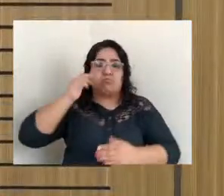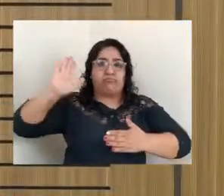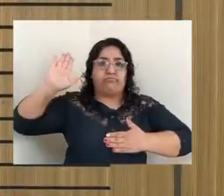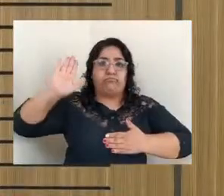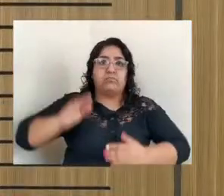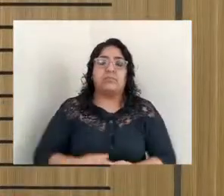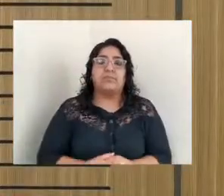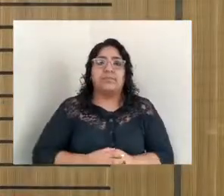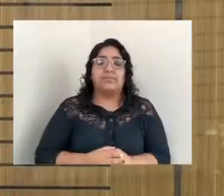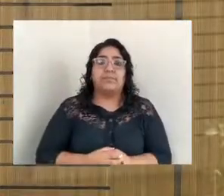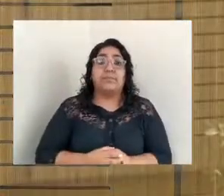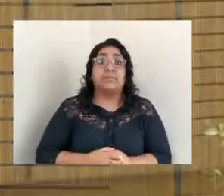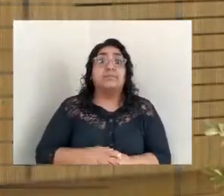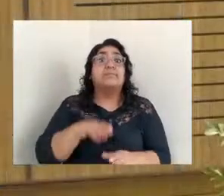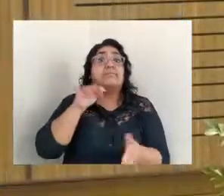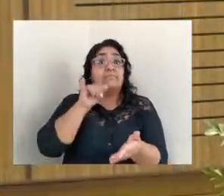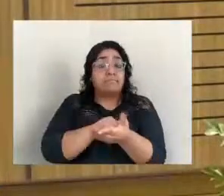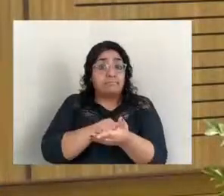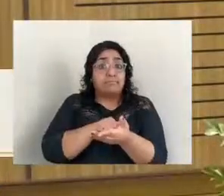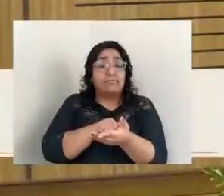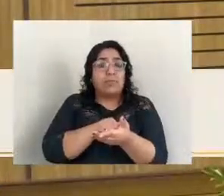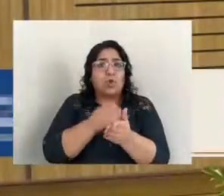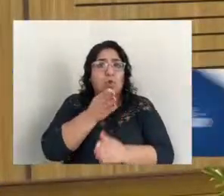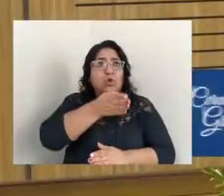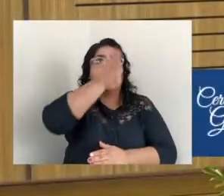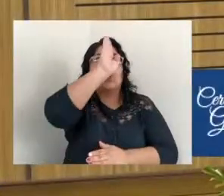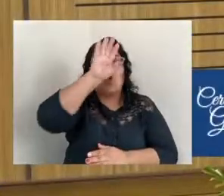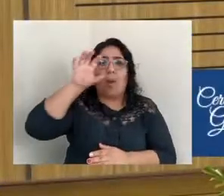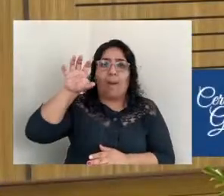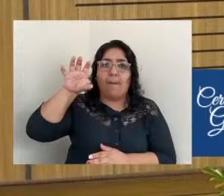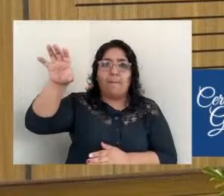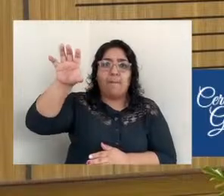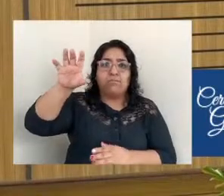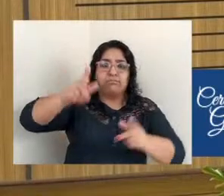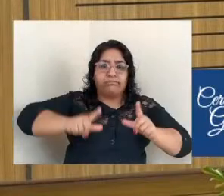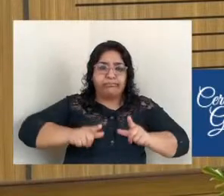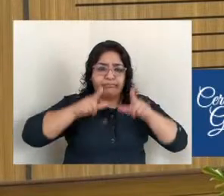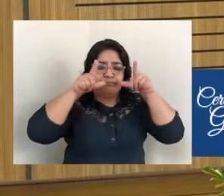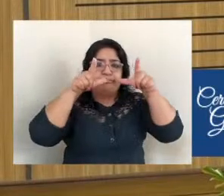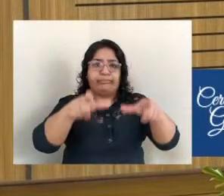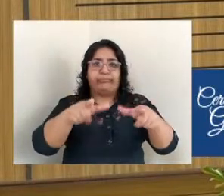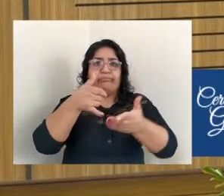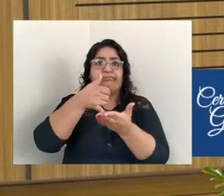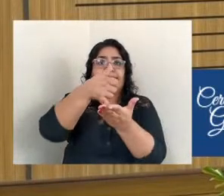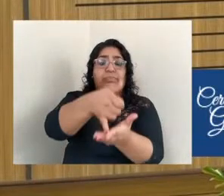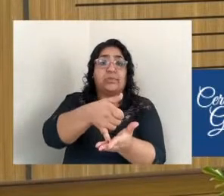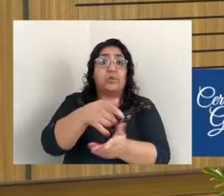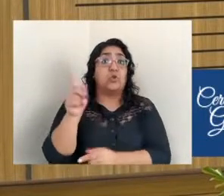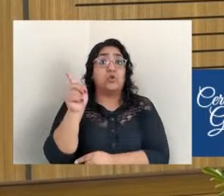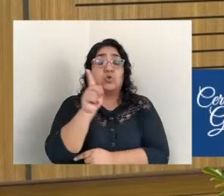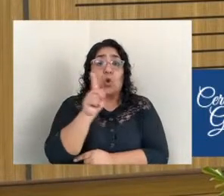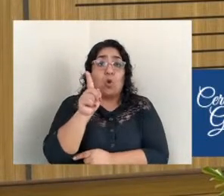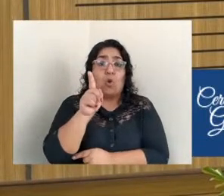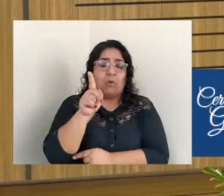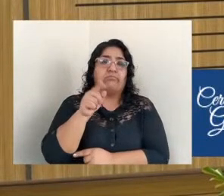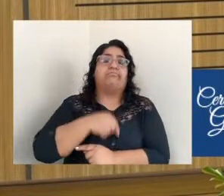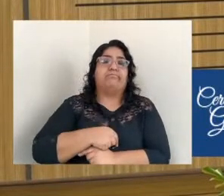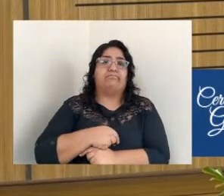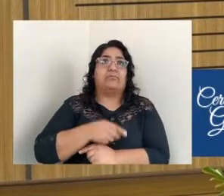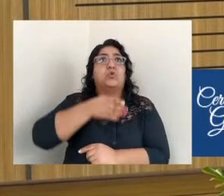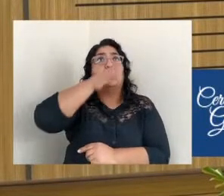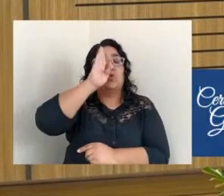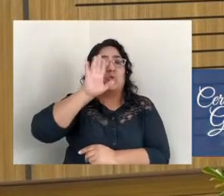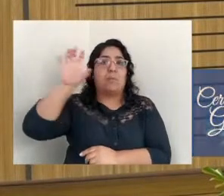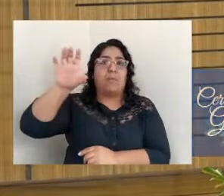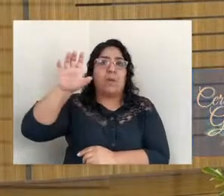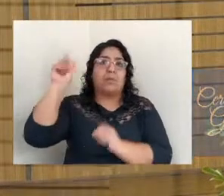prometo. Si así lo hacen, Dios y la patria os premie. Si no, él y